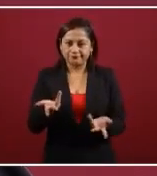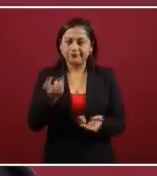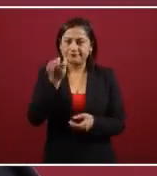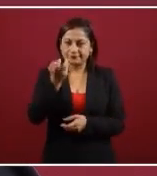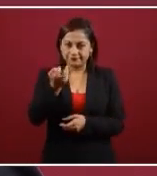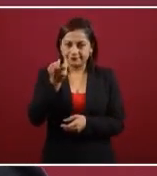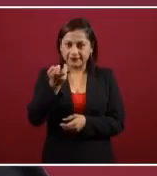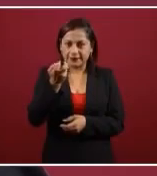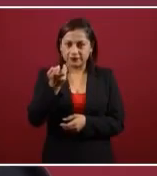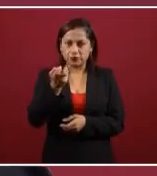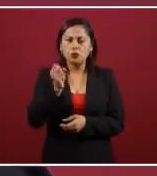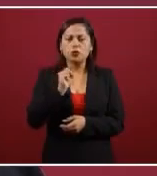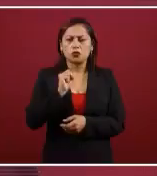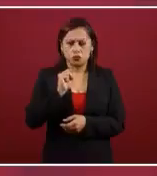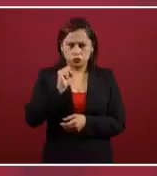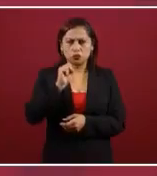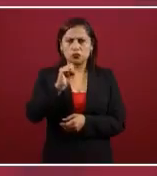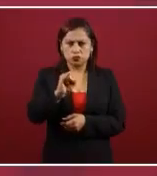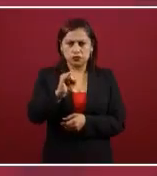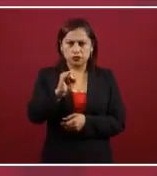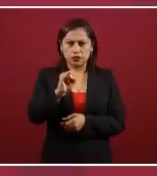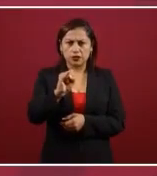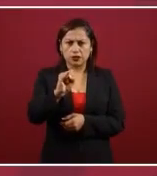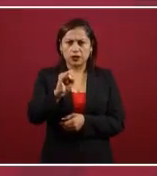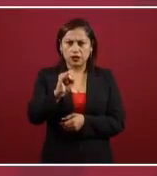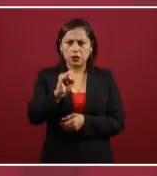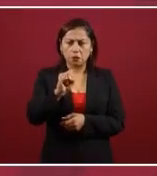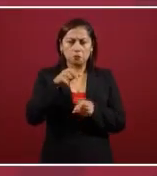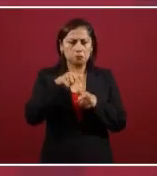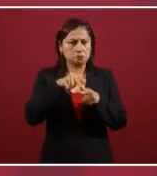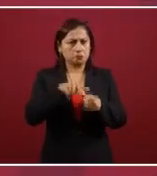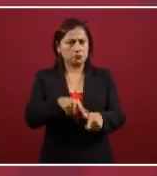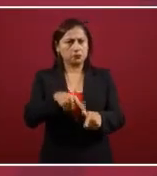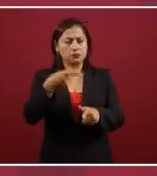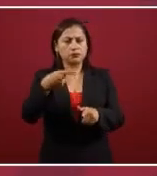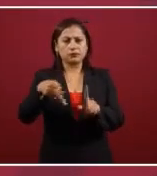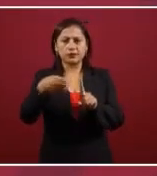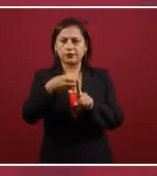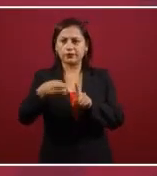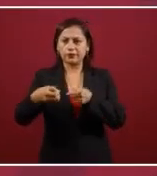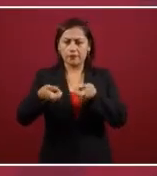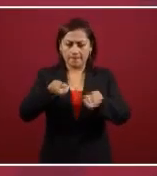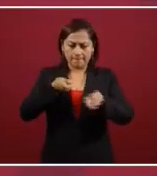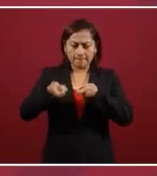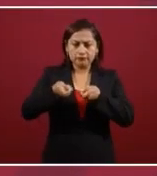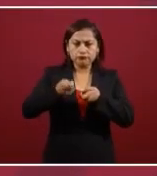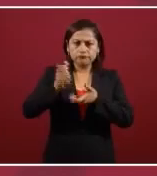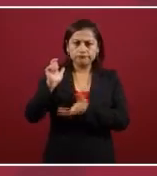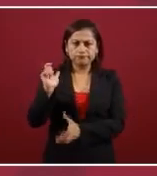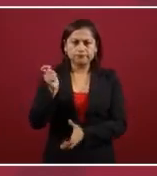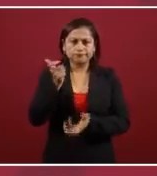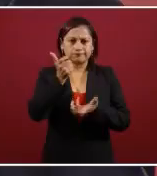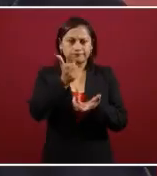que haya más control sobre el presupuesto